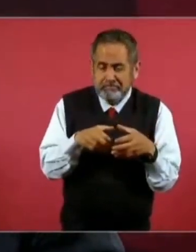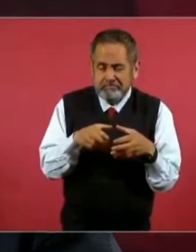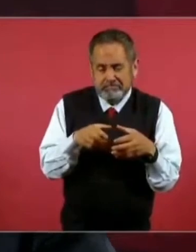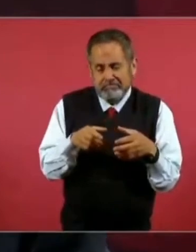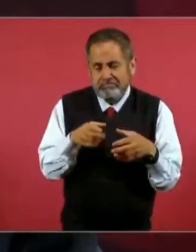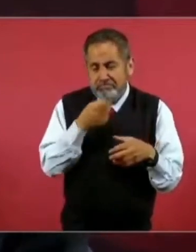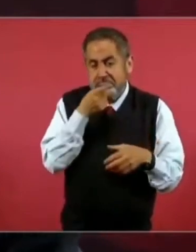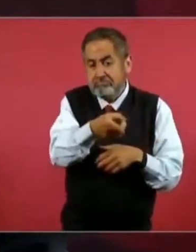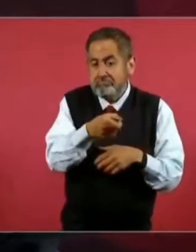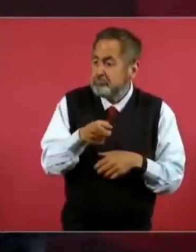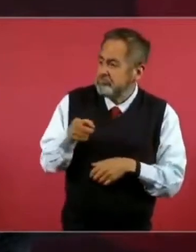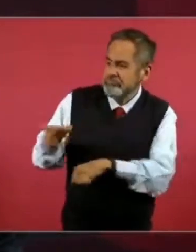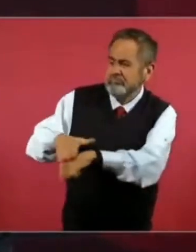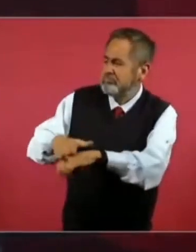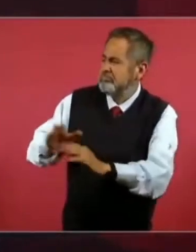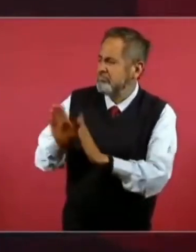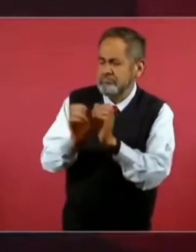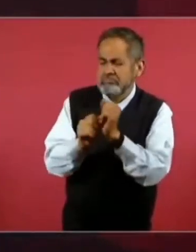están